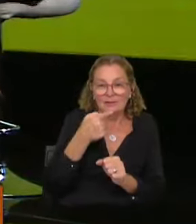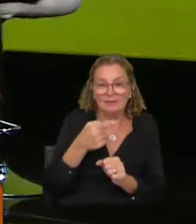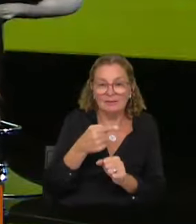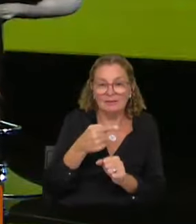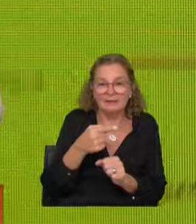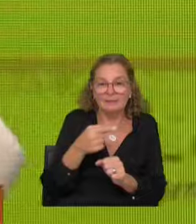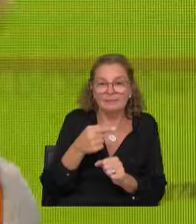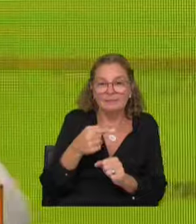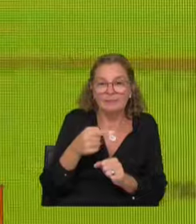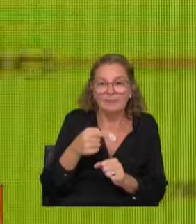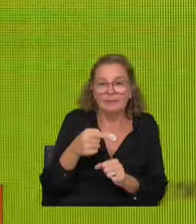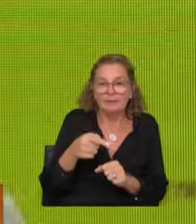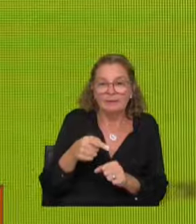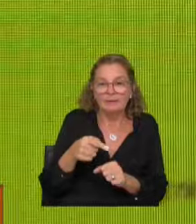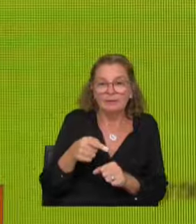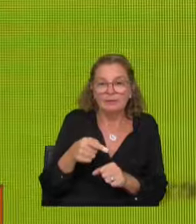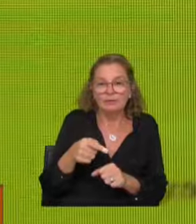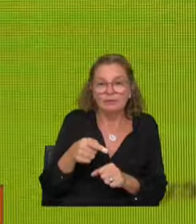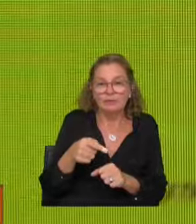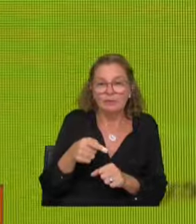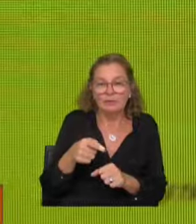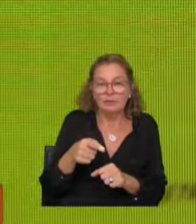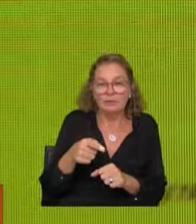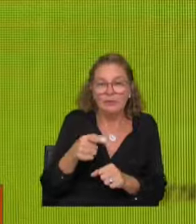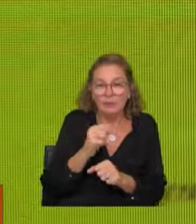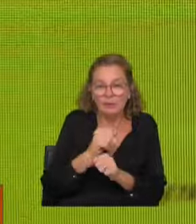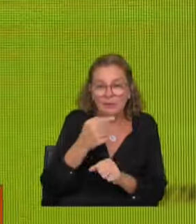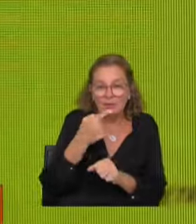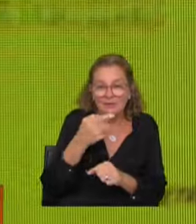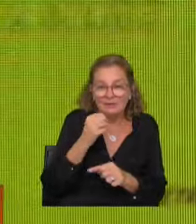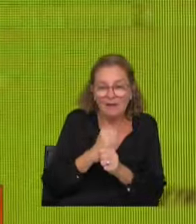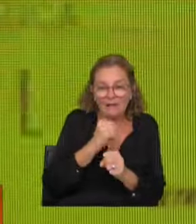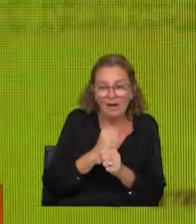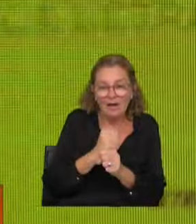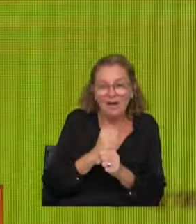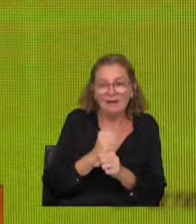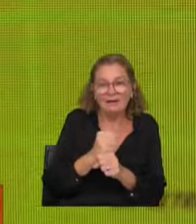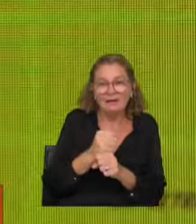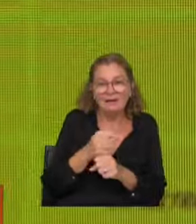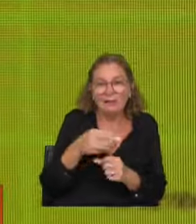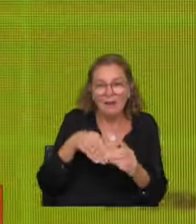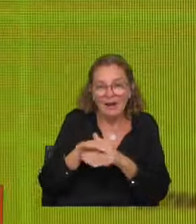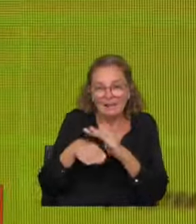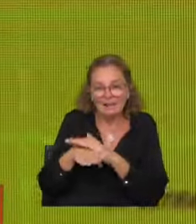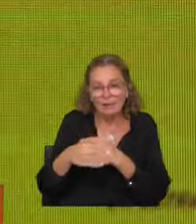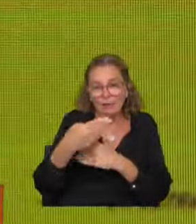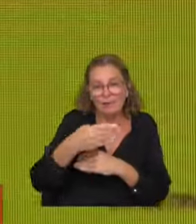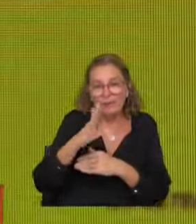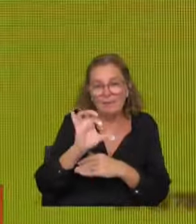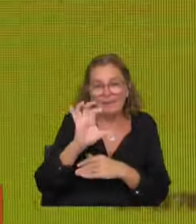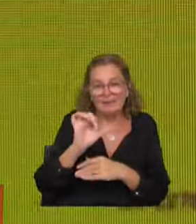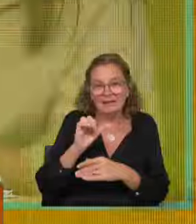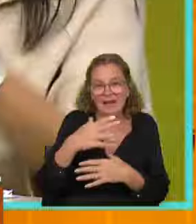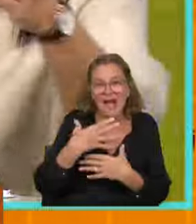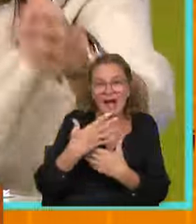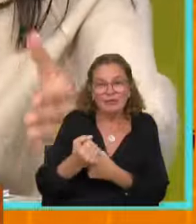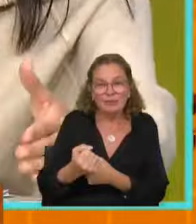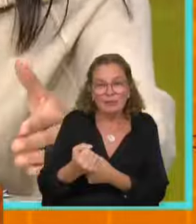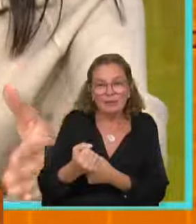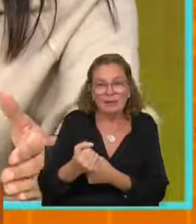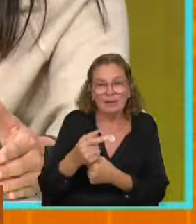situaciones de vulneración de derechos en general podríamos estar trabajando a través de lo que son el acceso en bps de las ayudas extraordinarias